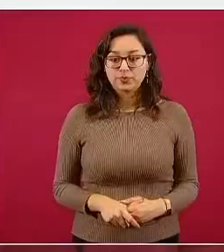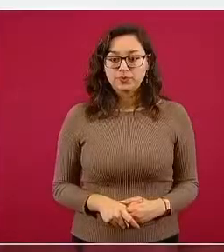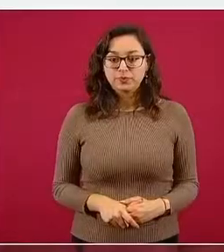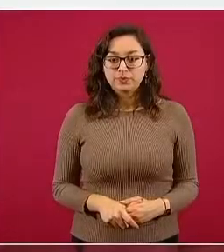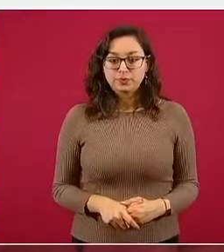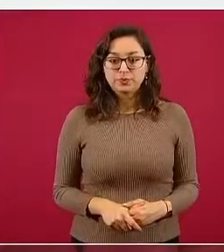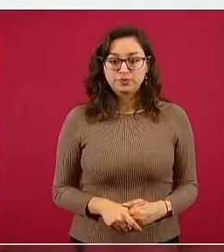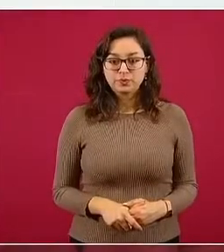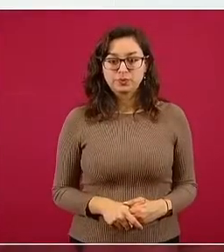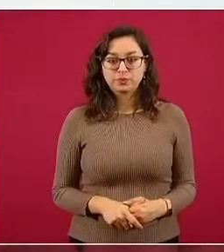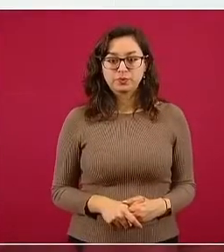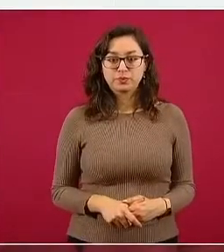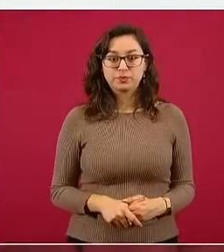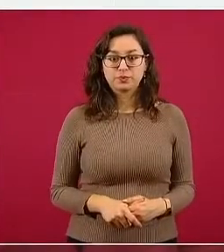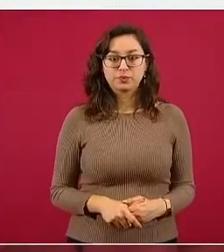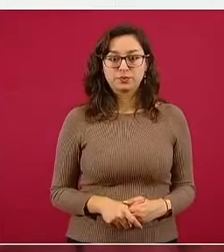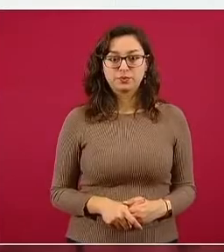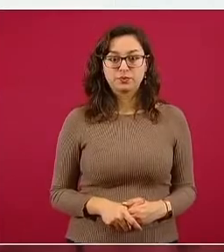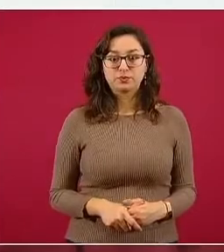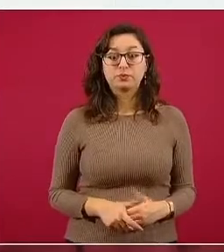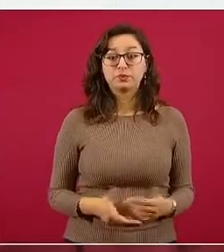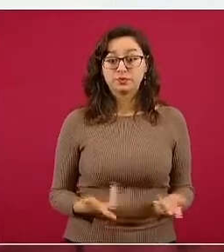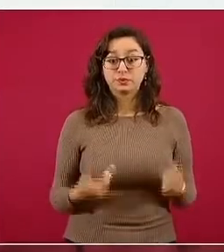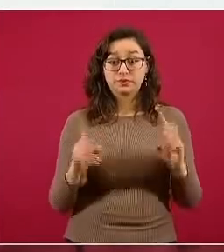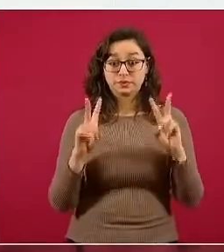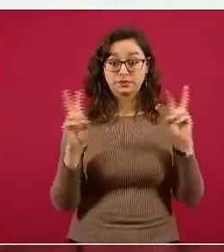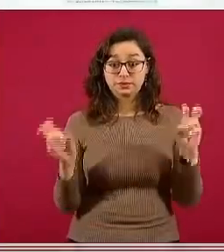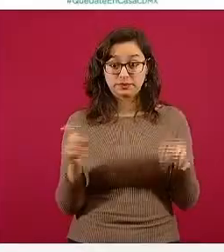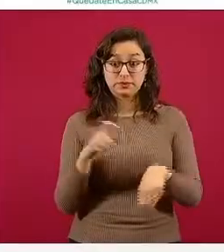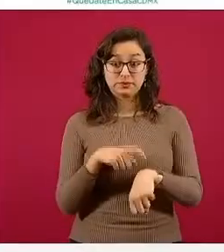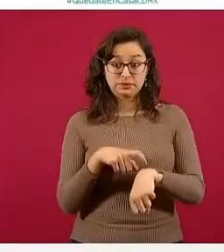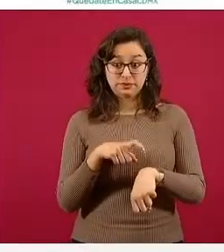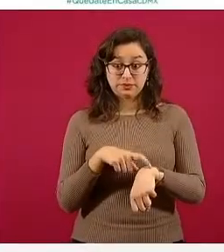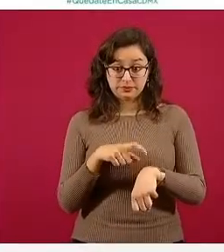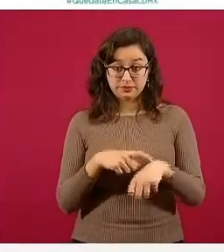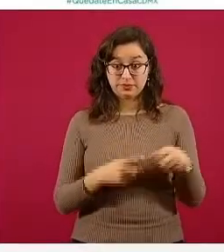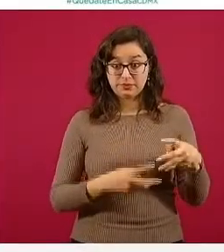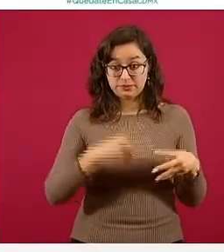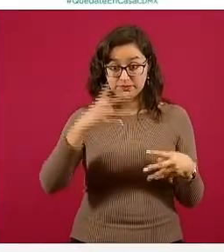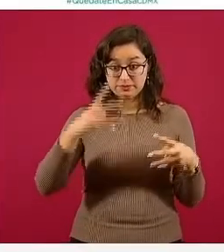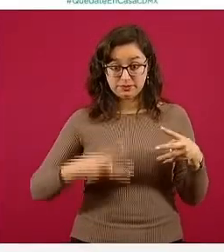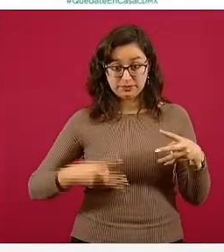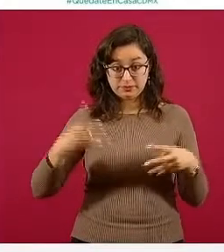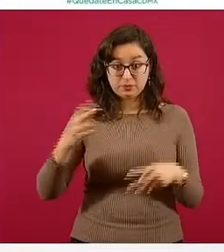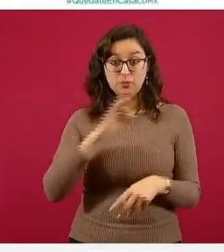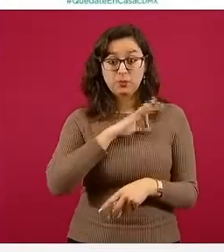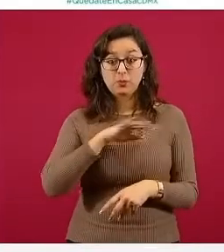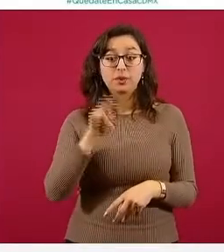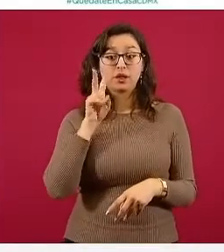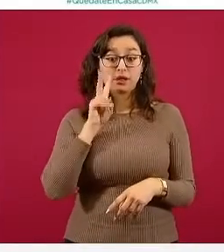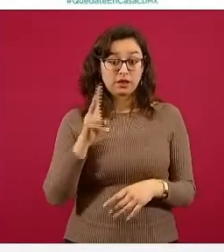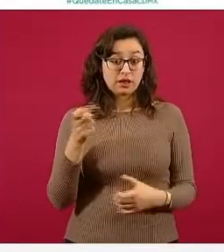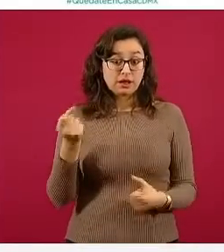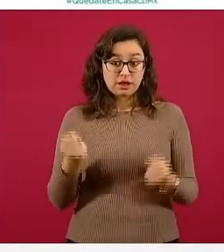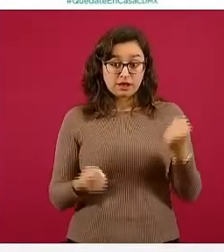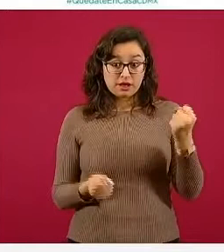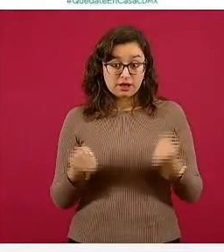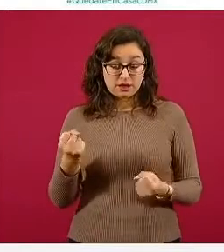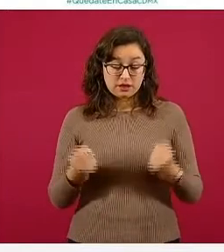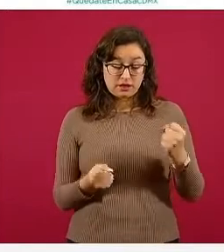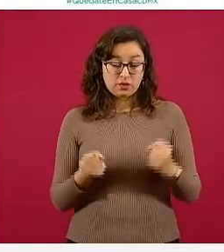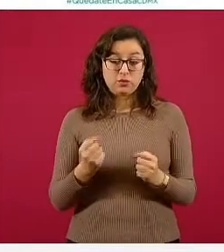Esto es lo que les decía de la dinámica horaria, y esta gráfica muestra, en el caso del tránsito vehicular, el momento de